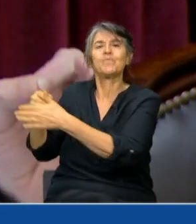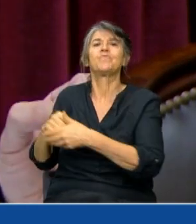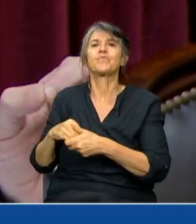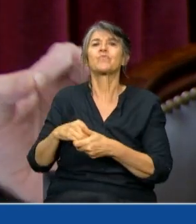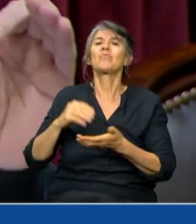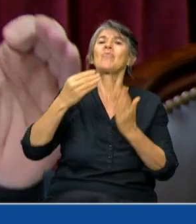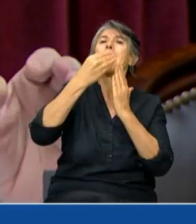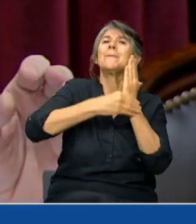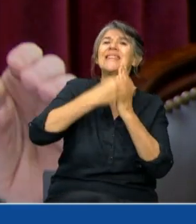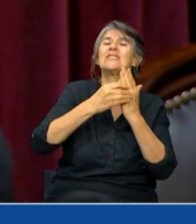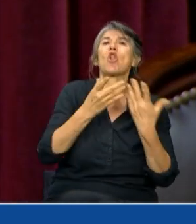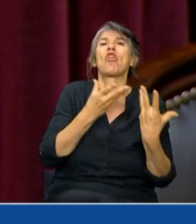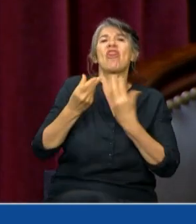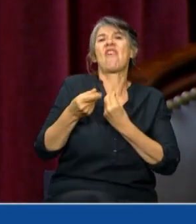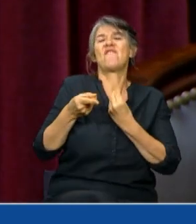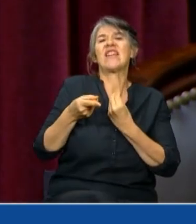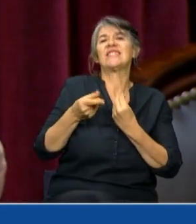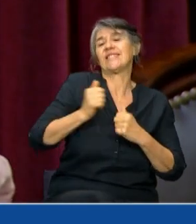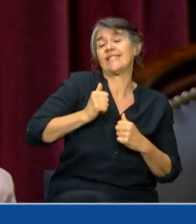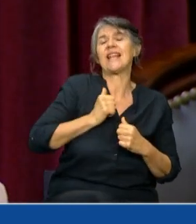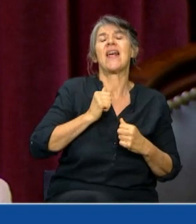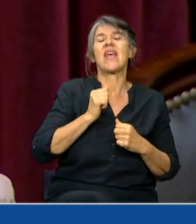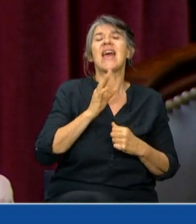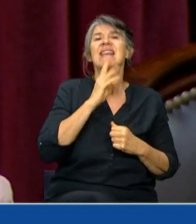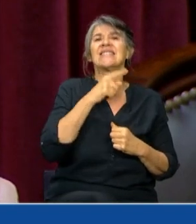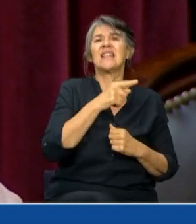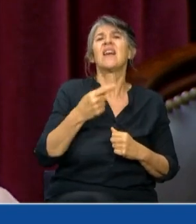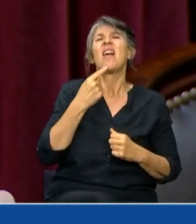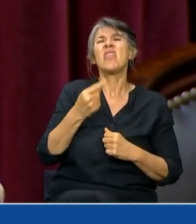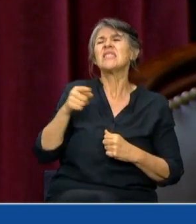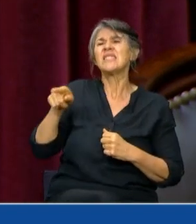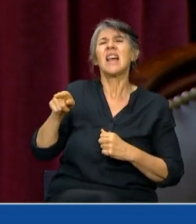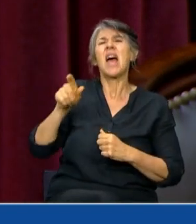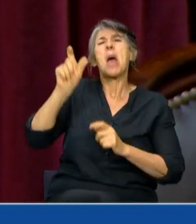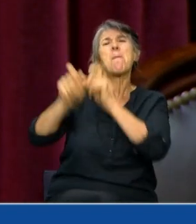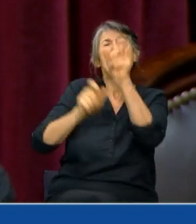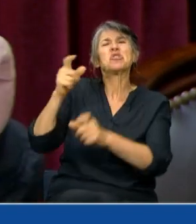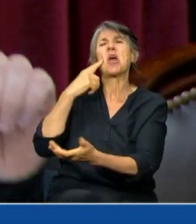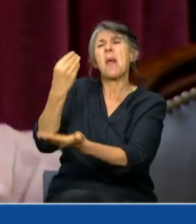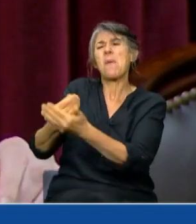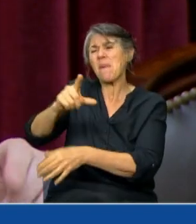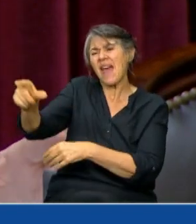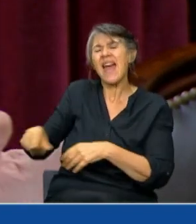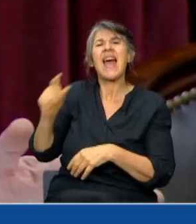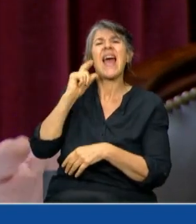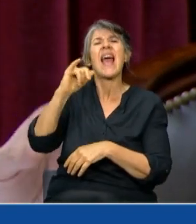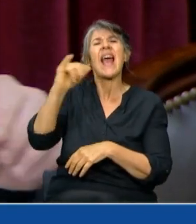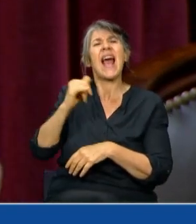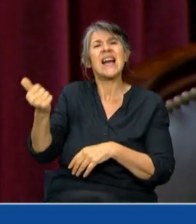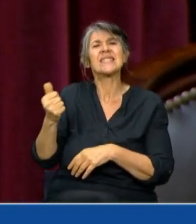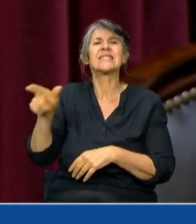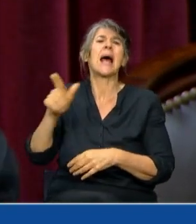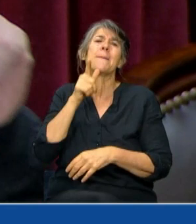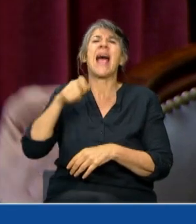israelí dijo que los palestinos que viven en Gaza son animales humanos. Pero bueno, como dije